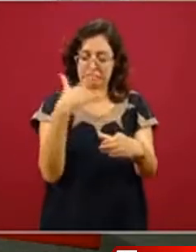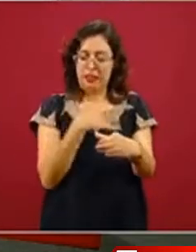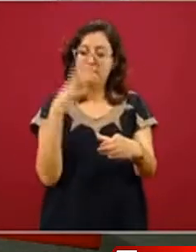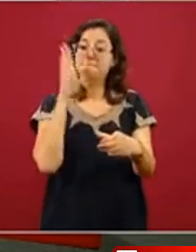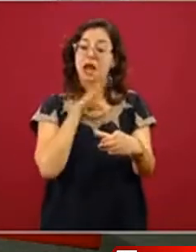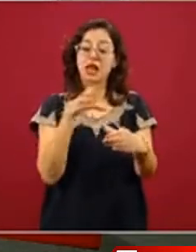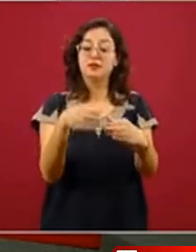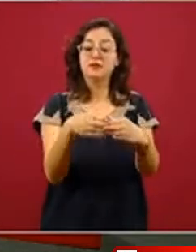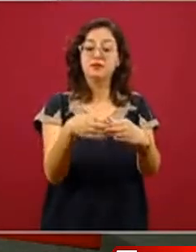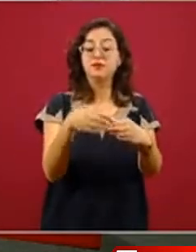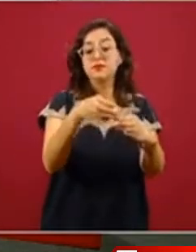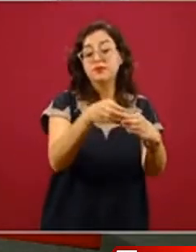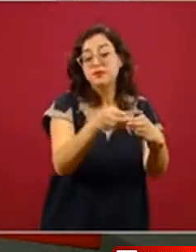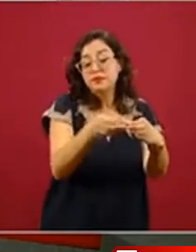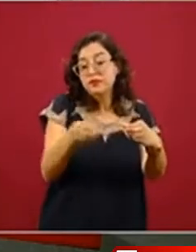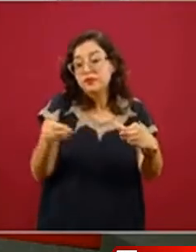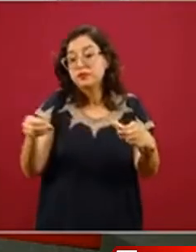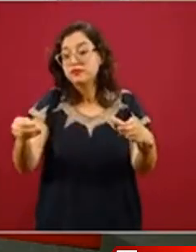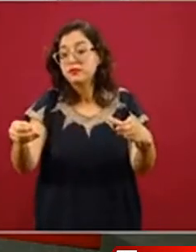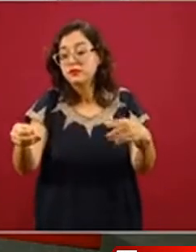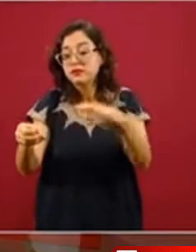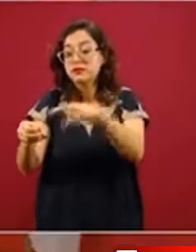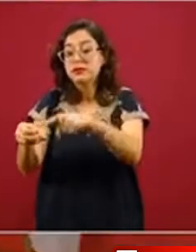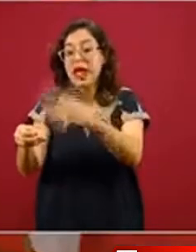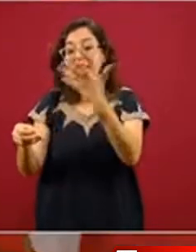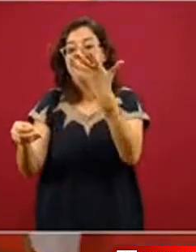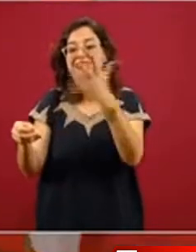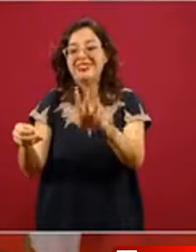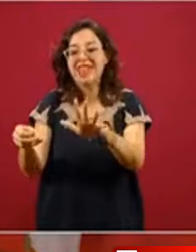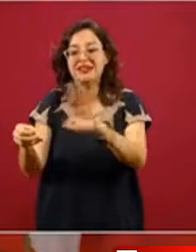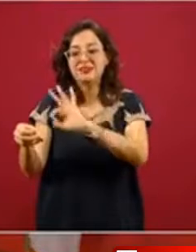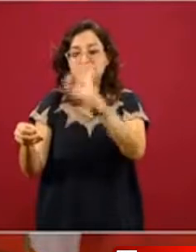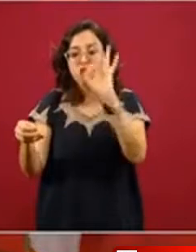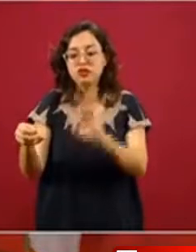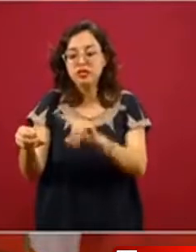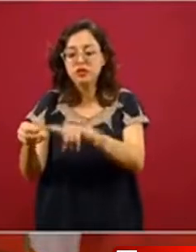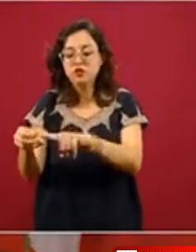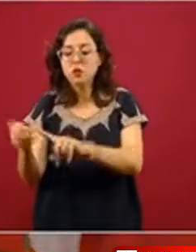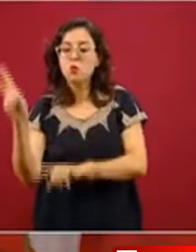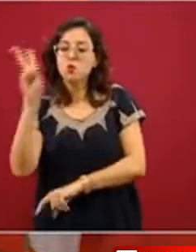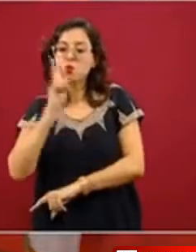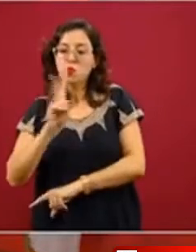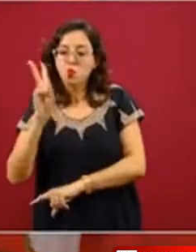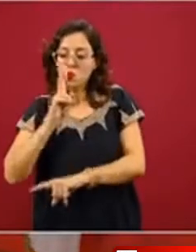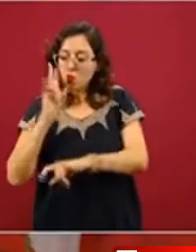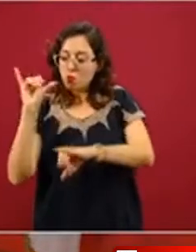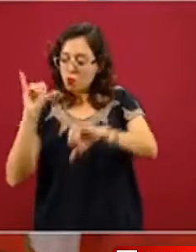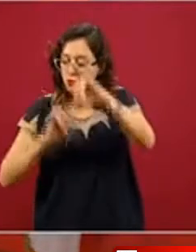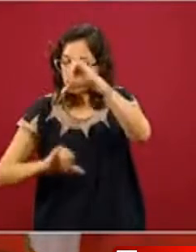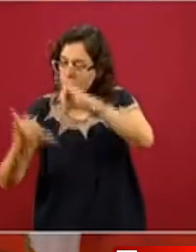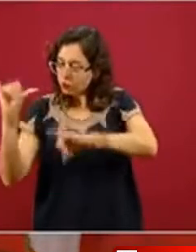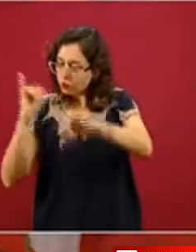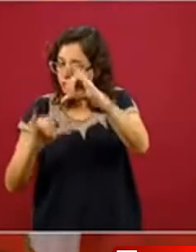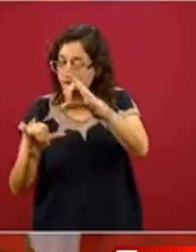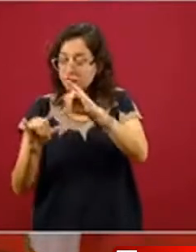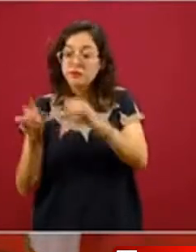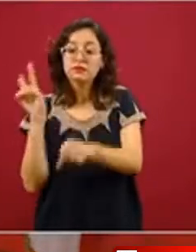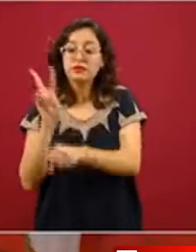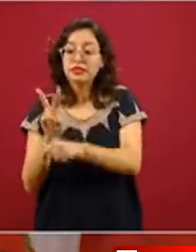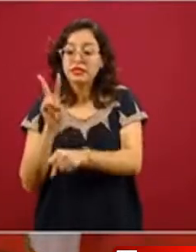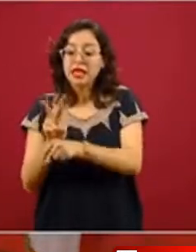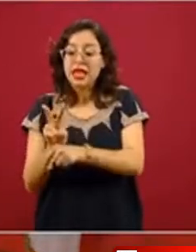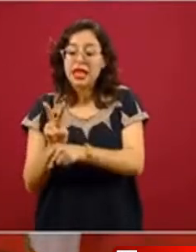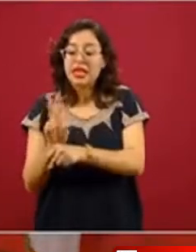Centinela se les toman muestras, porque esto permite, con un método muy robusto, hacer